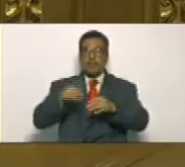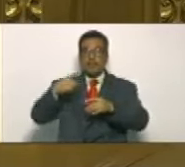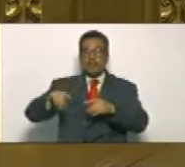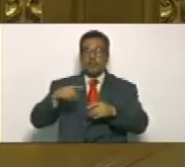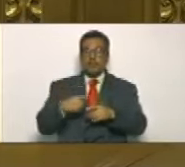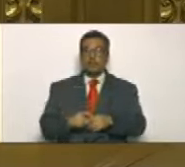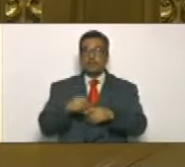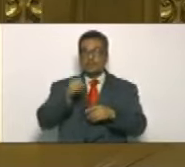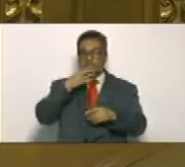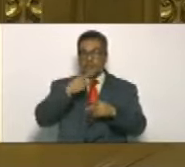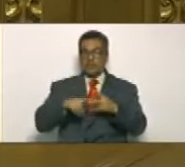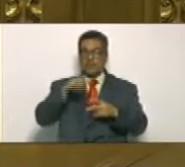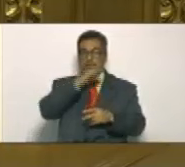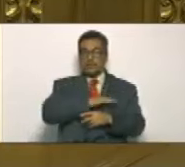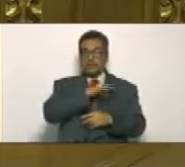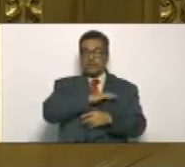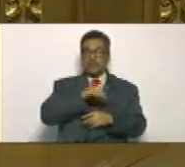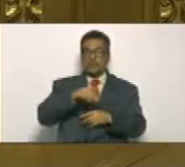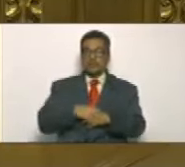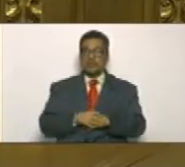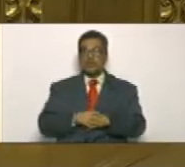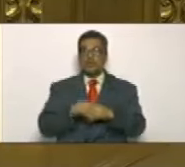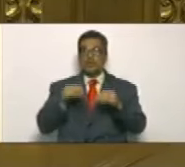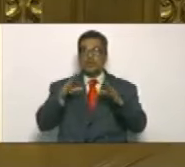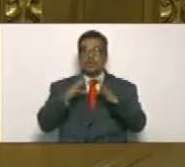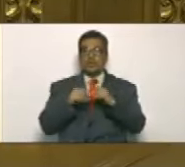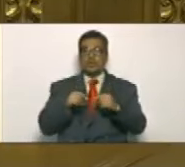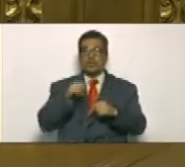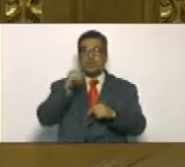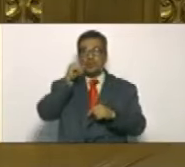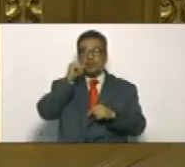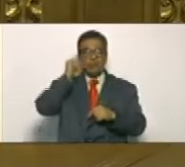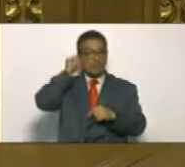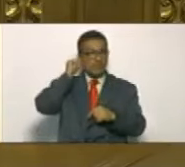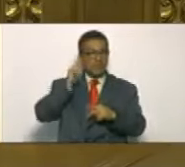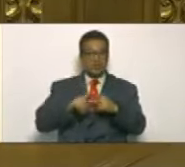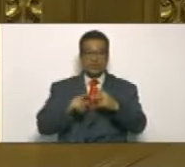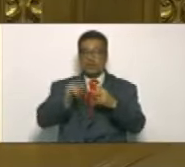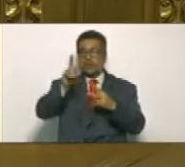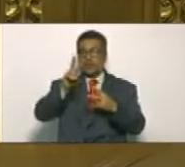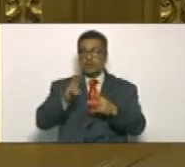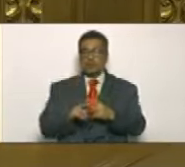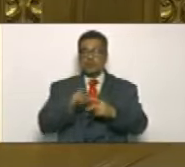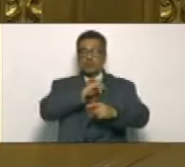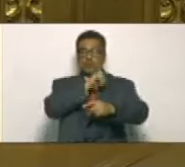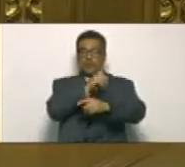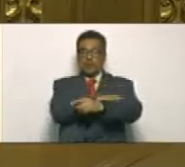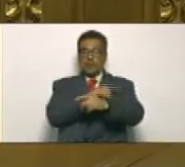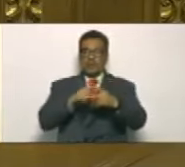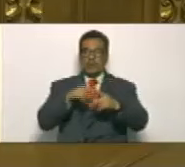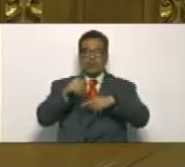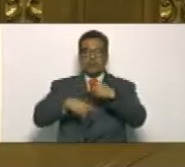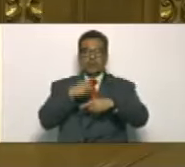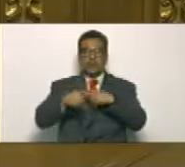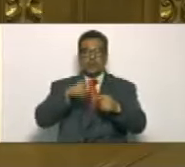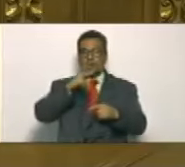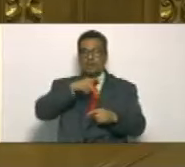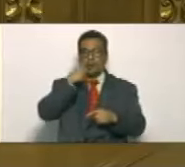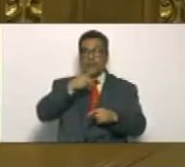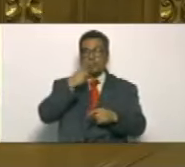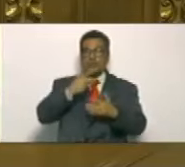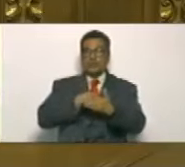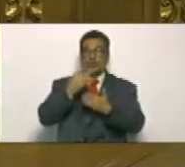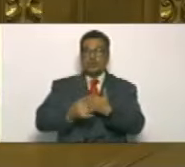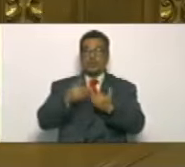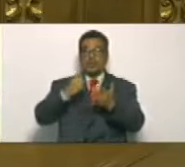democracia y bienestar social de todas y todos. Segundo, fortalecer el desarrollo de políticas,